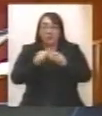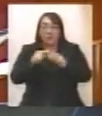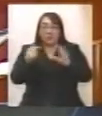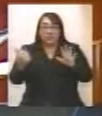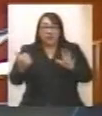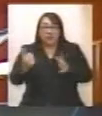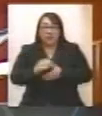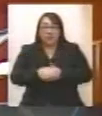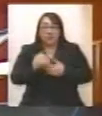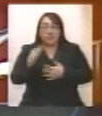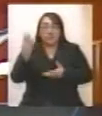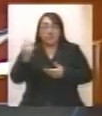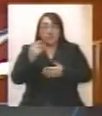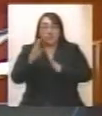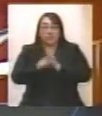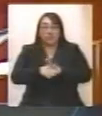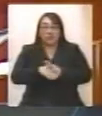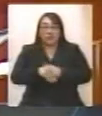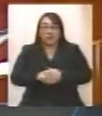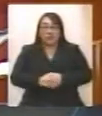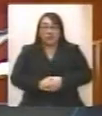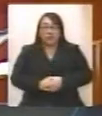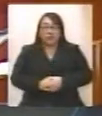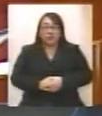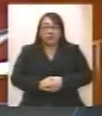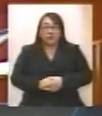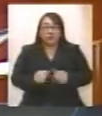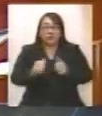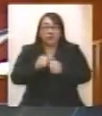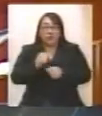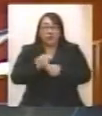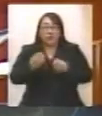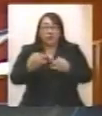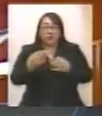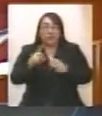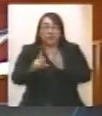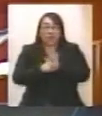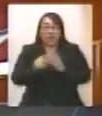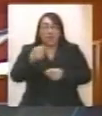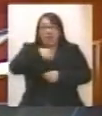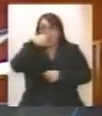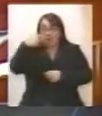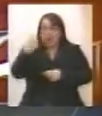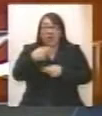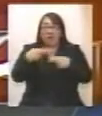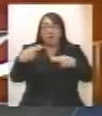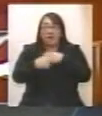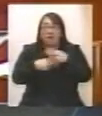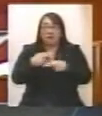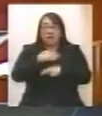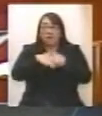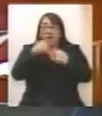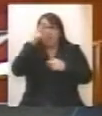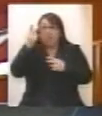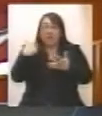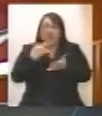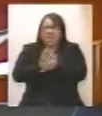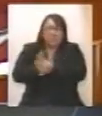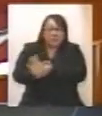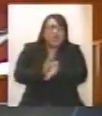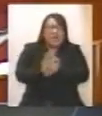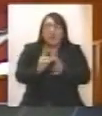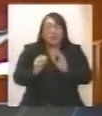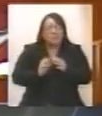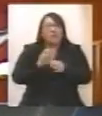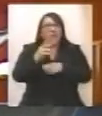2016 se espera reducir significativamente la producción de cultivos ilegales de coca a nivel nacional, evitando su